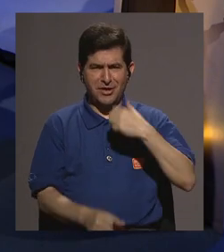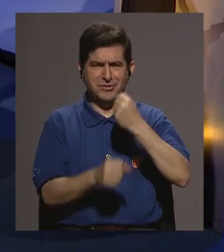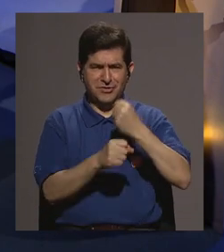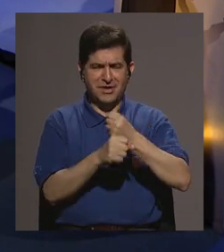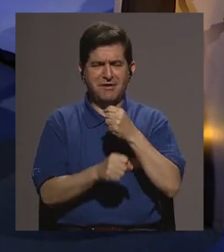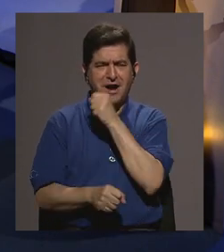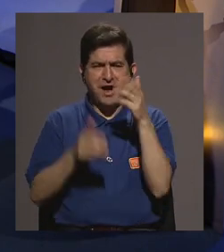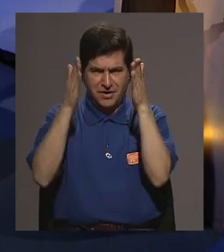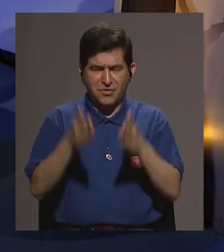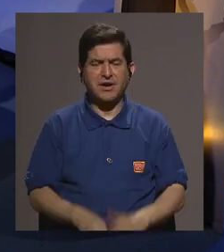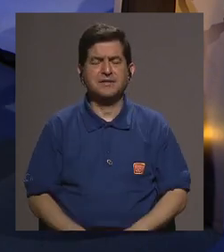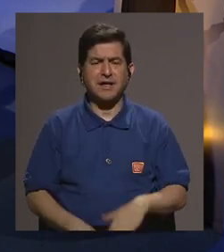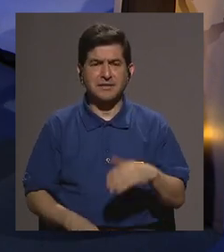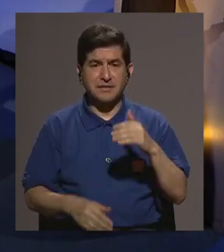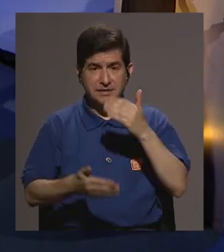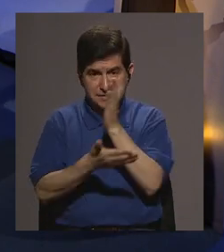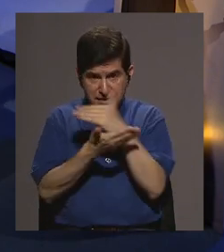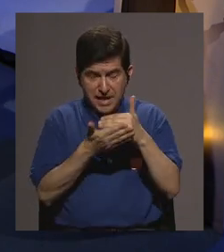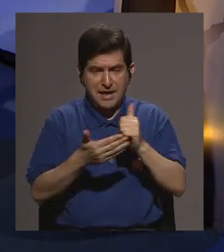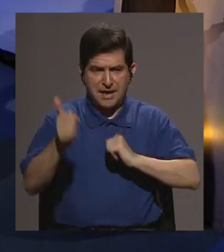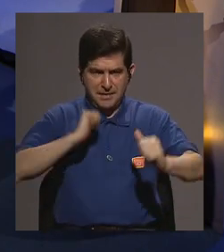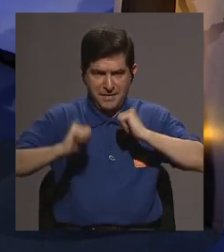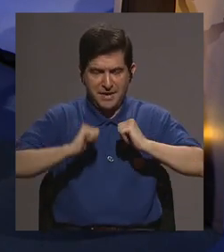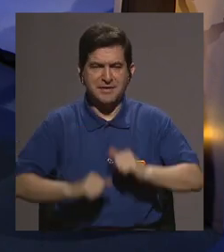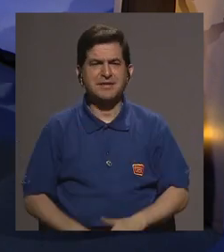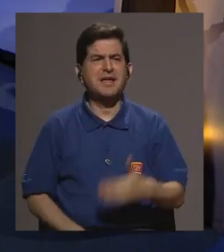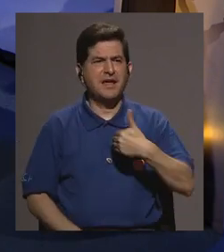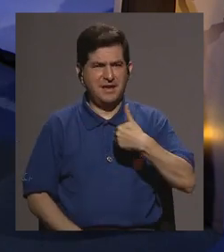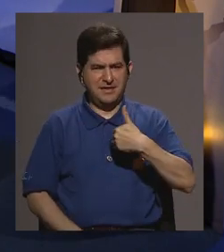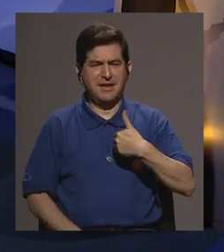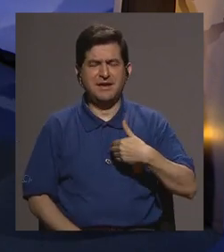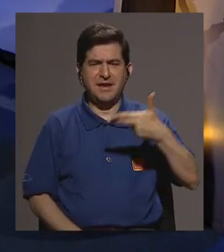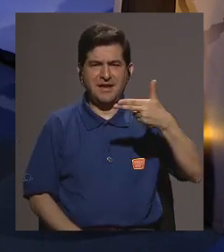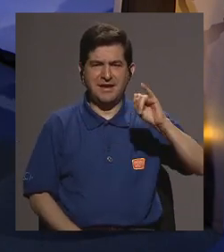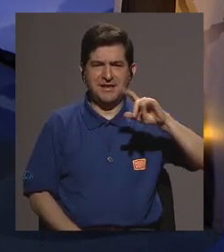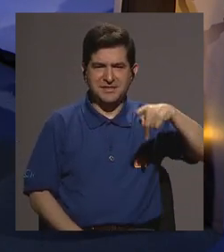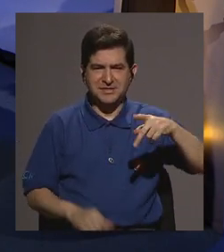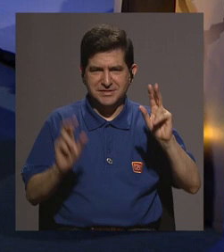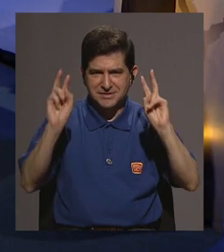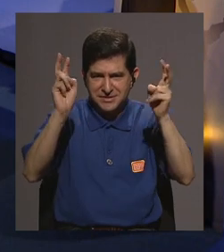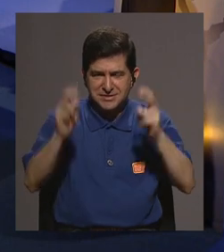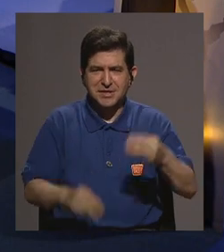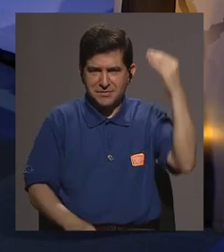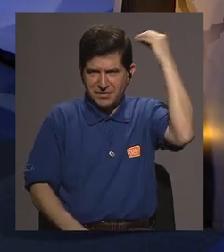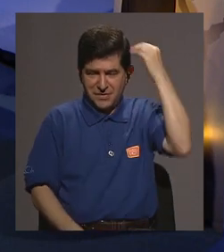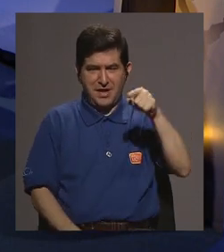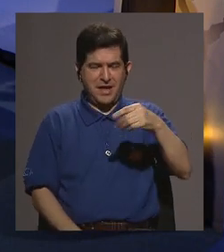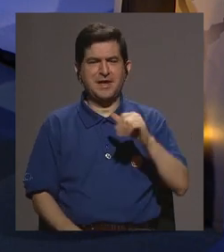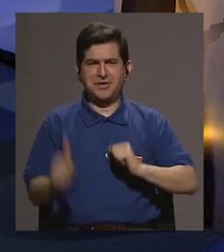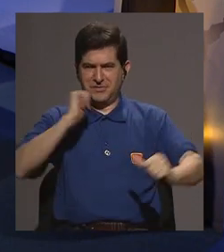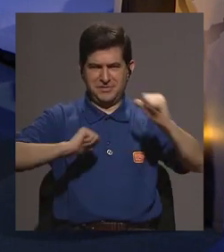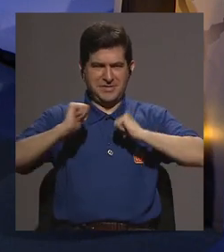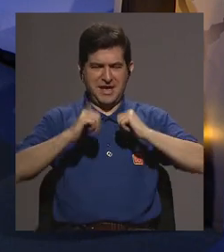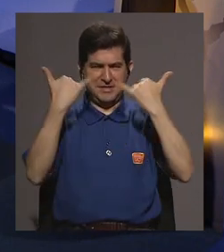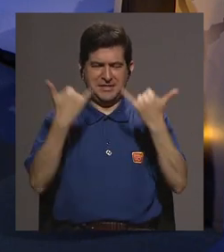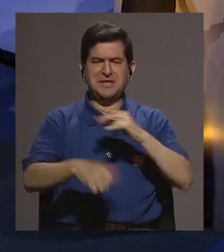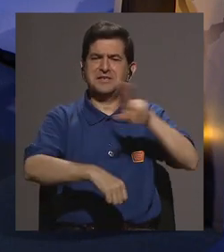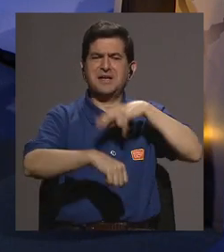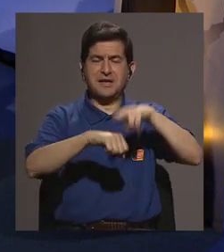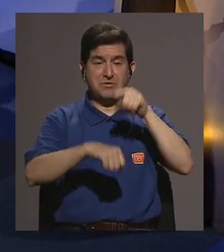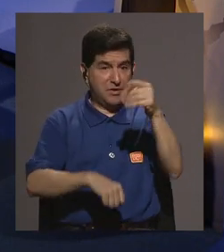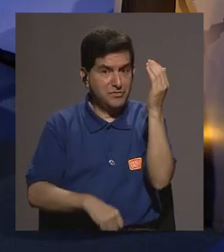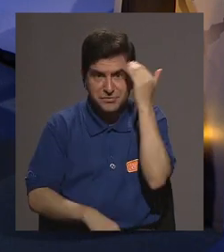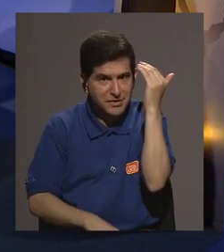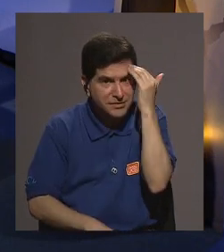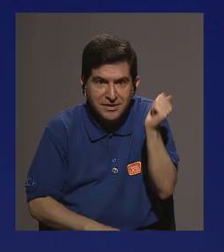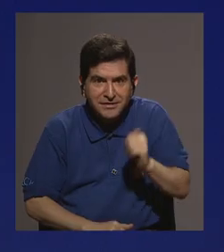cantante he trabajado con cantantes en actuación y como que tienen el chip de la actuación incorporados entonces son histriónicos de de